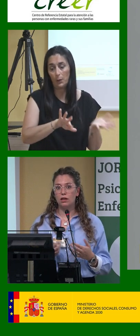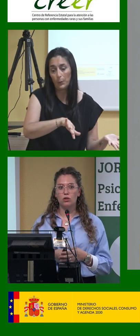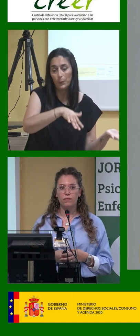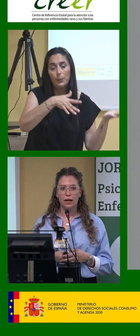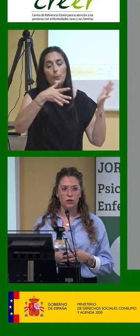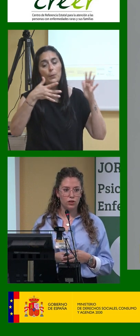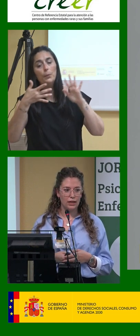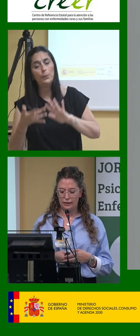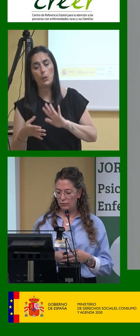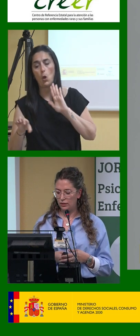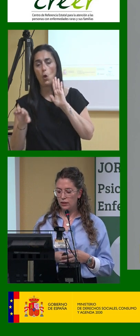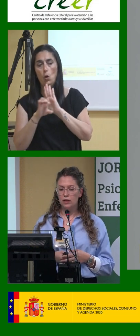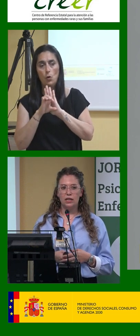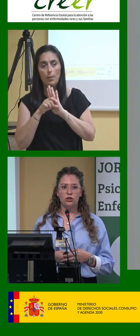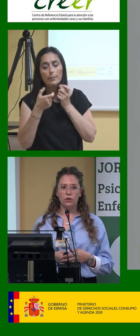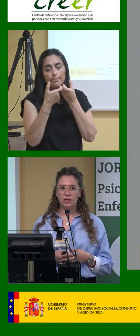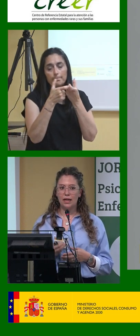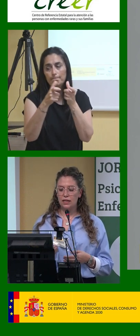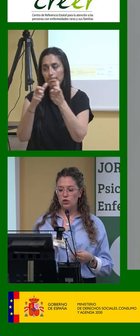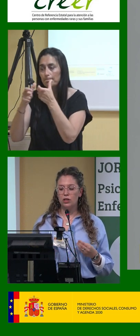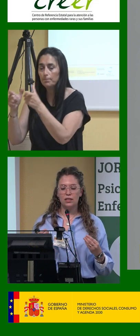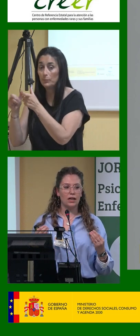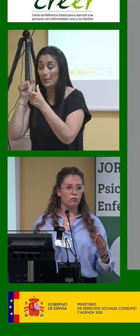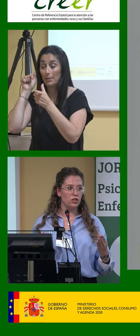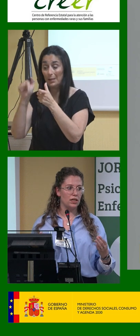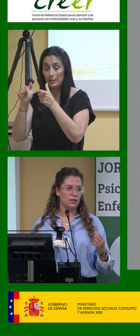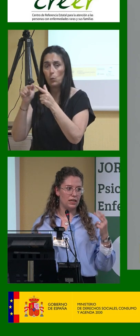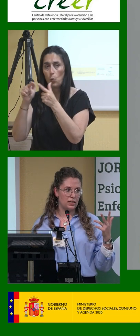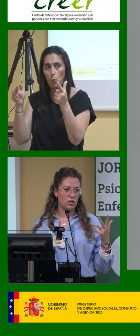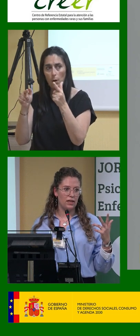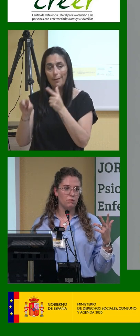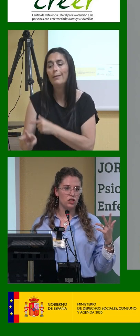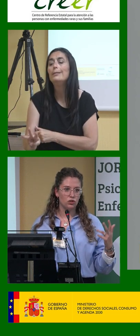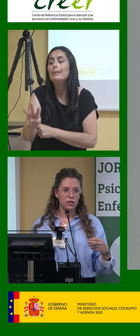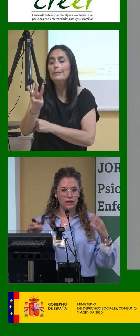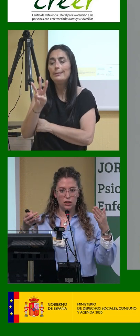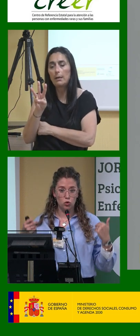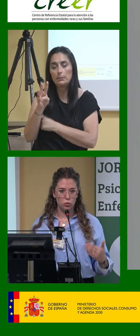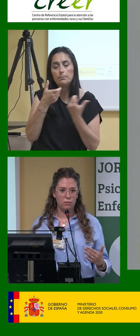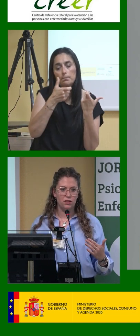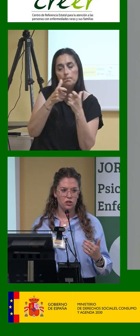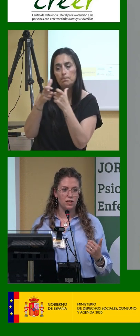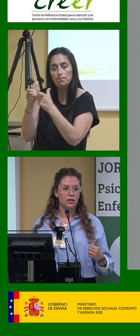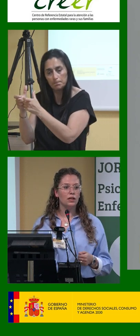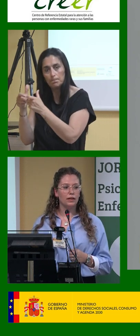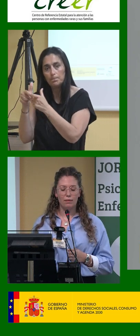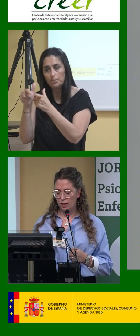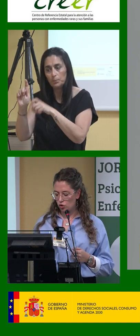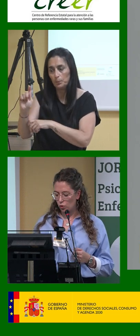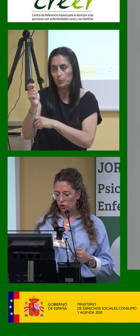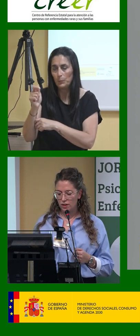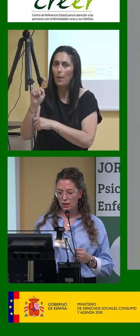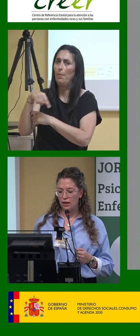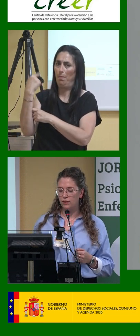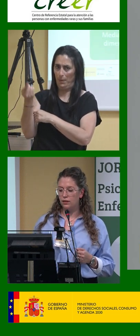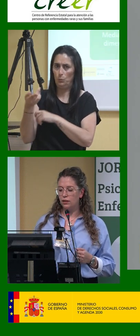en una codificación selectiva. Entonces, de ahí es donde sacamos esas tres dimensiones que tenían sus subdimensiones, que hablaremos